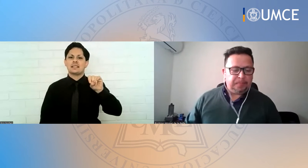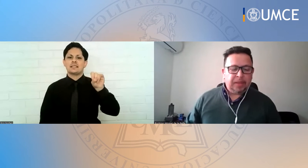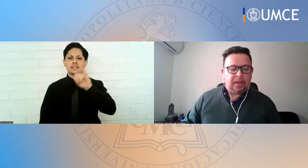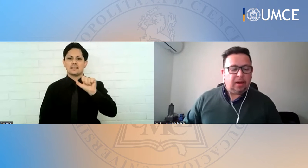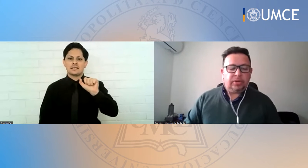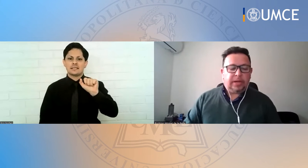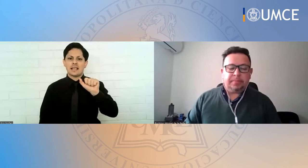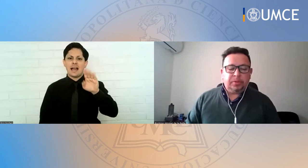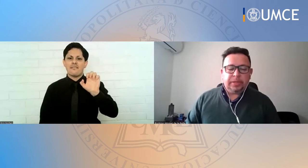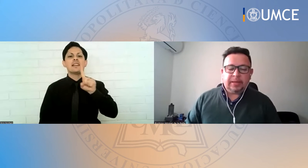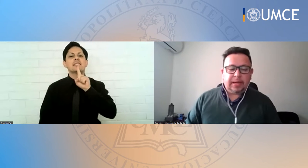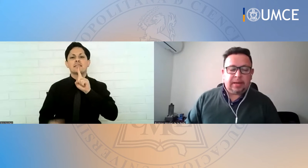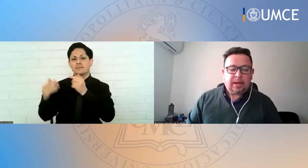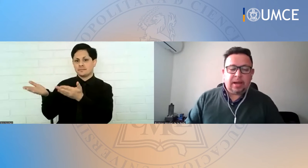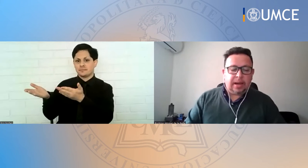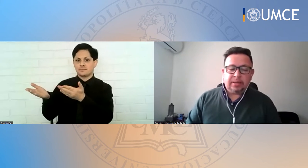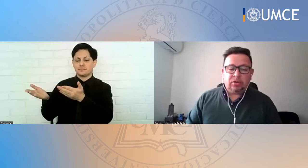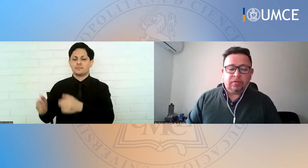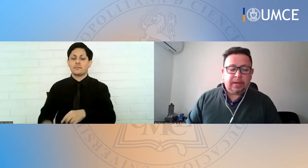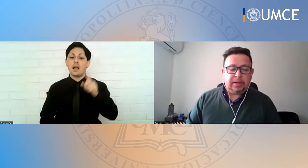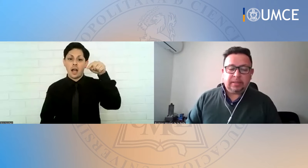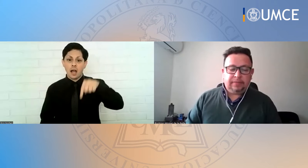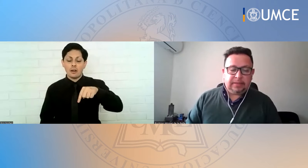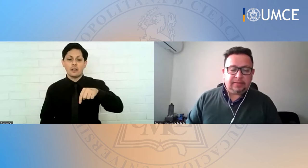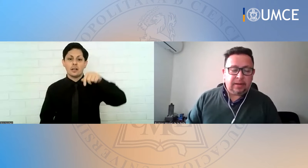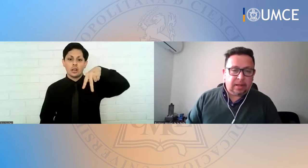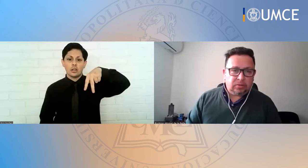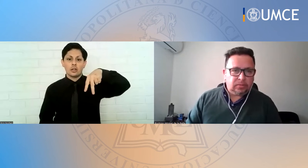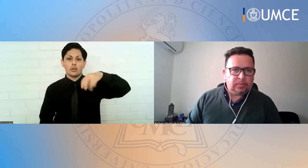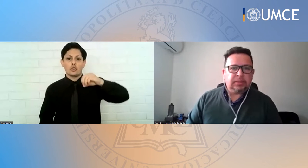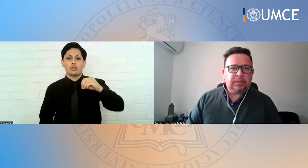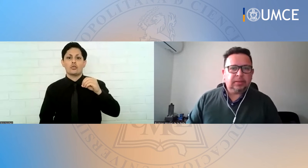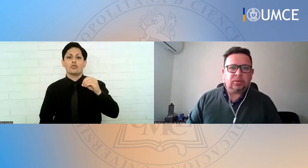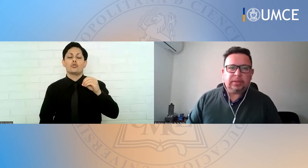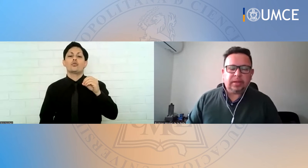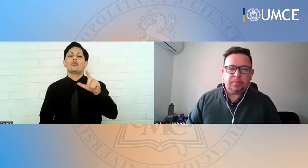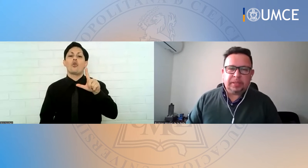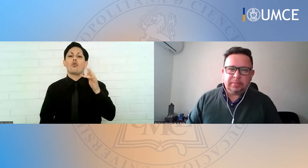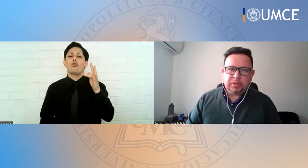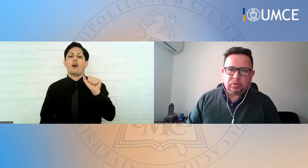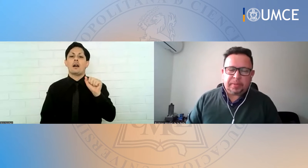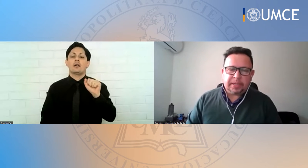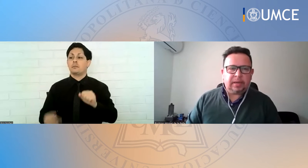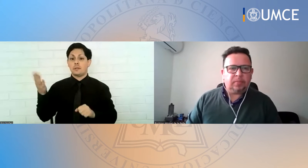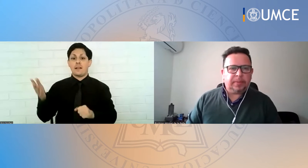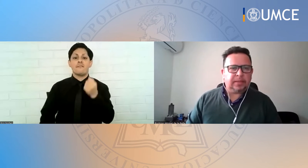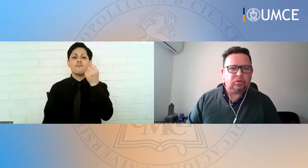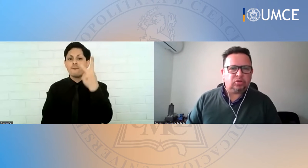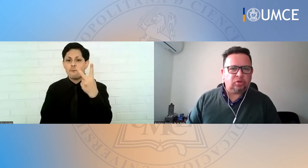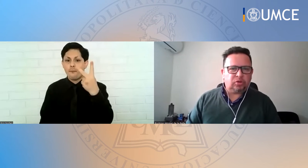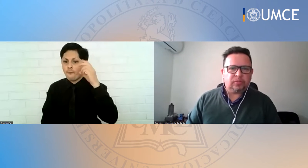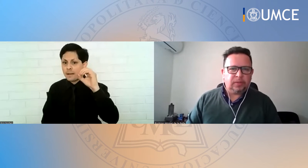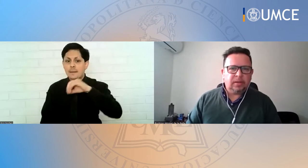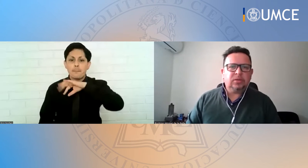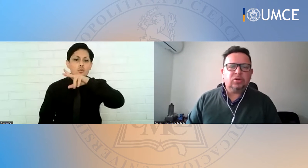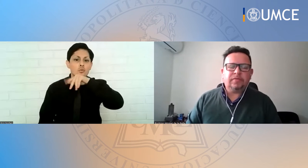Sardel. Ahora voy a dejar a Nolfa Ibáñez Salgado, quien cuenta con 20 minutos para que comparta con